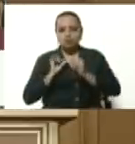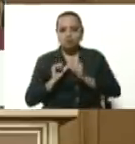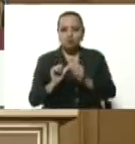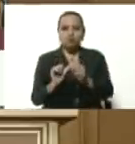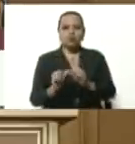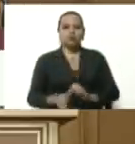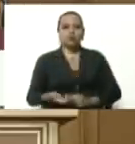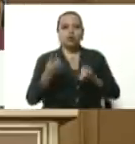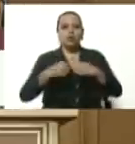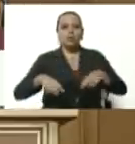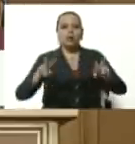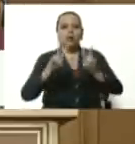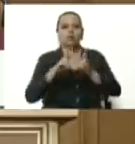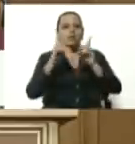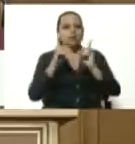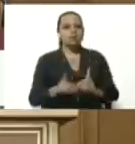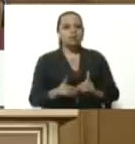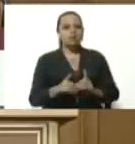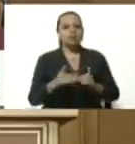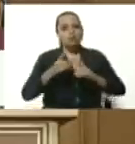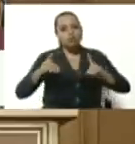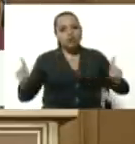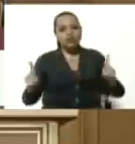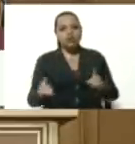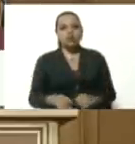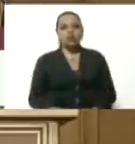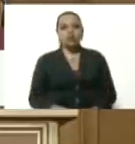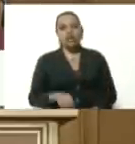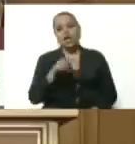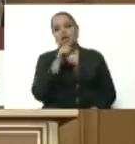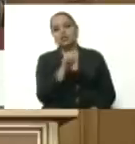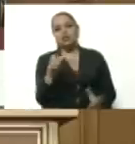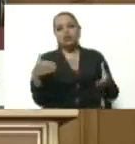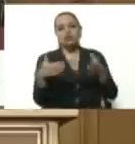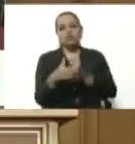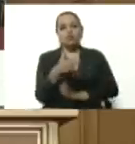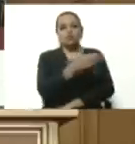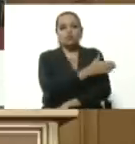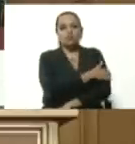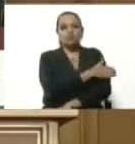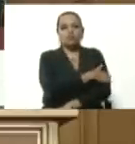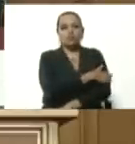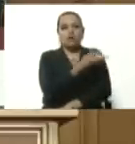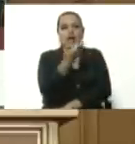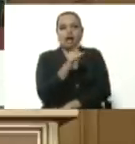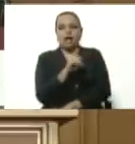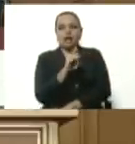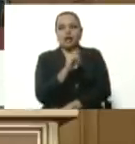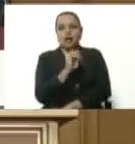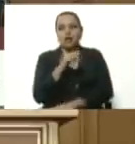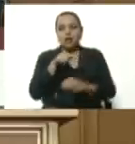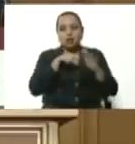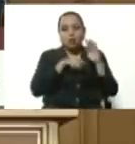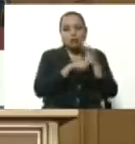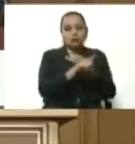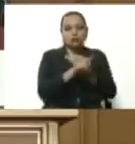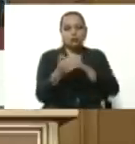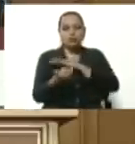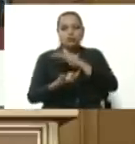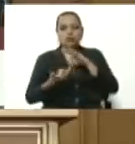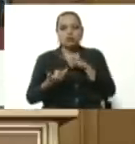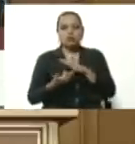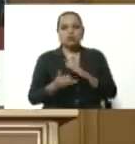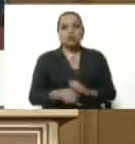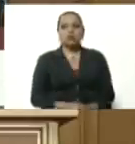los principios democráticos. Es solamente esa élite atrincherada en esa institución decadente de